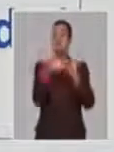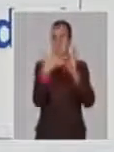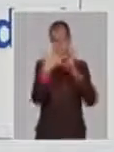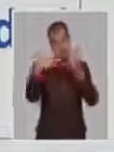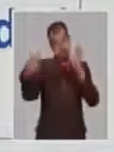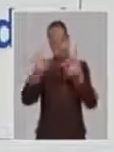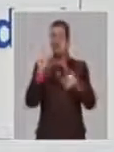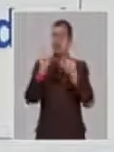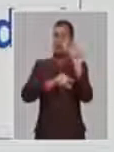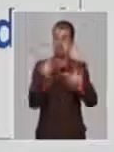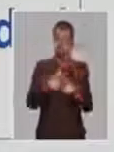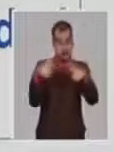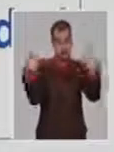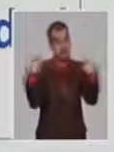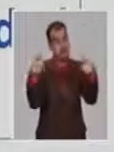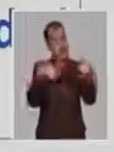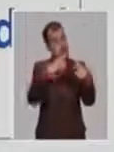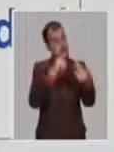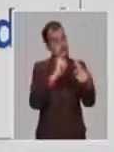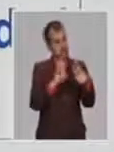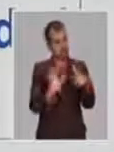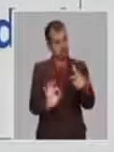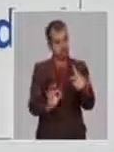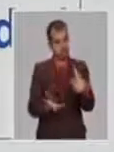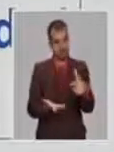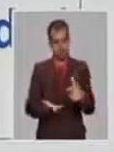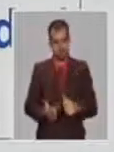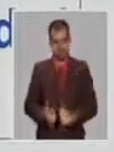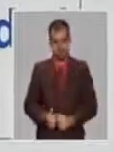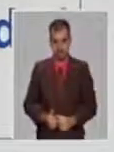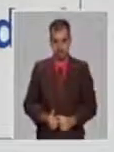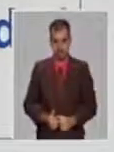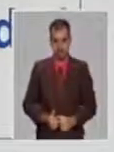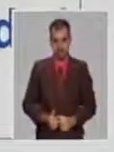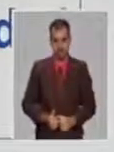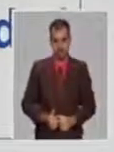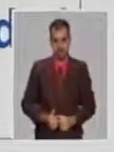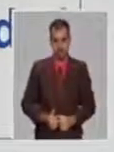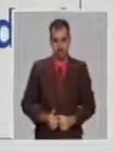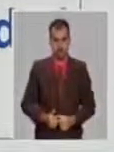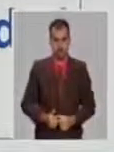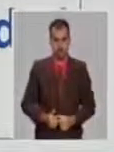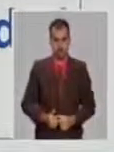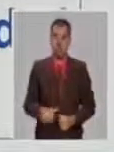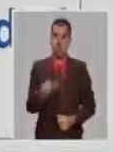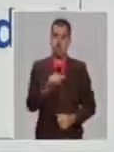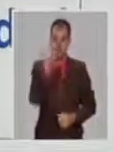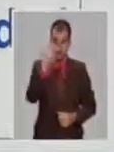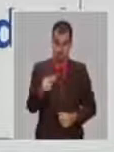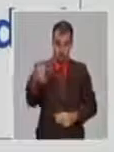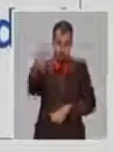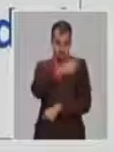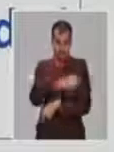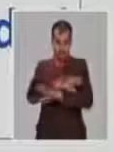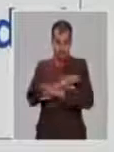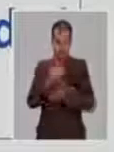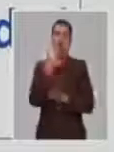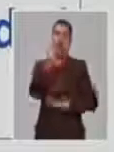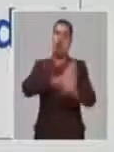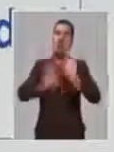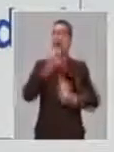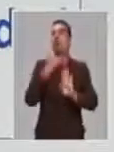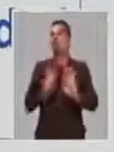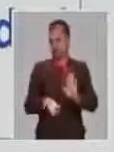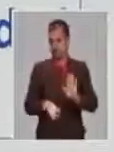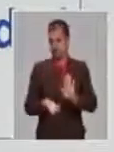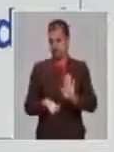se evalúa siempre durante el desarrollo del producto, y al igual que lo relacionado con la respuesta inmune. Nosotros